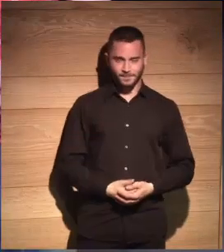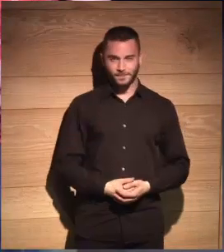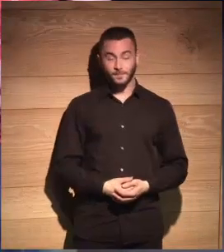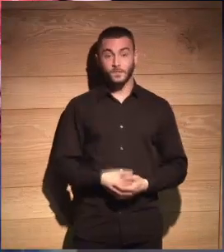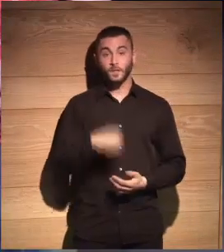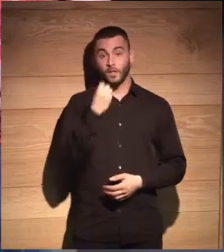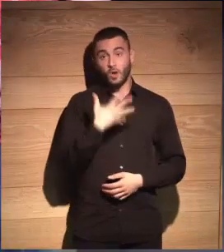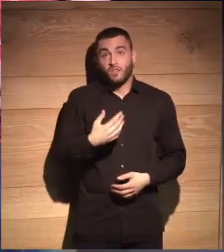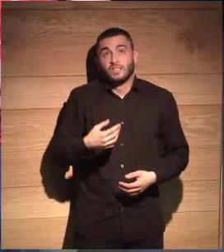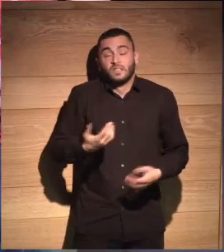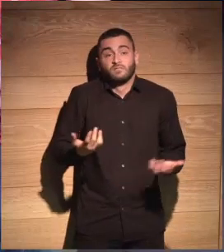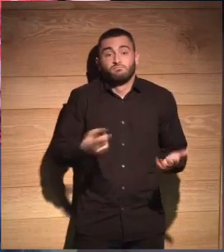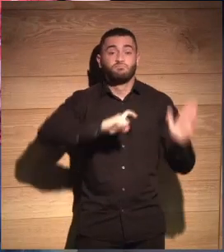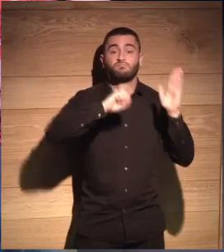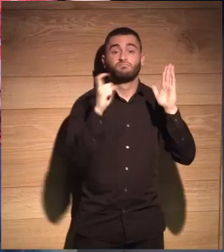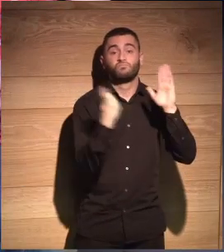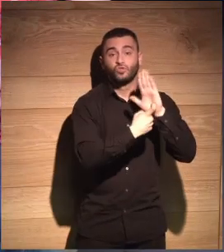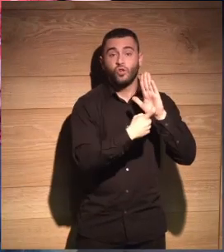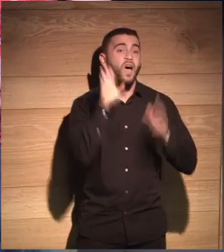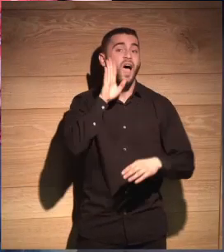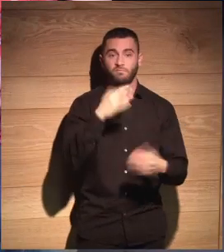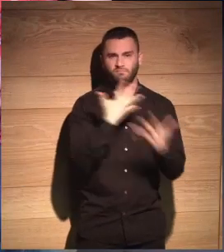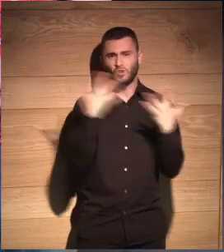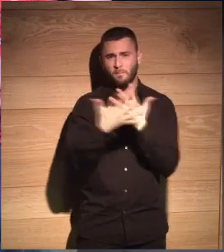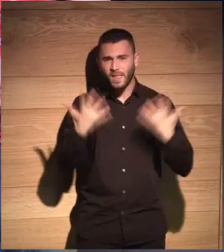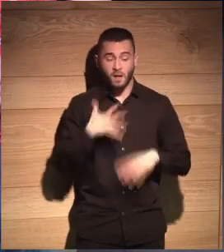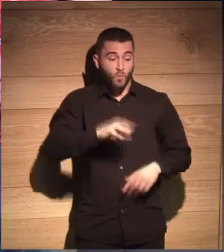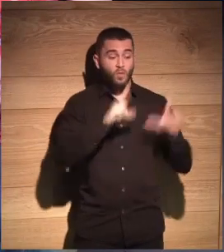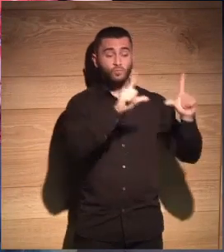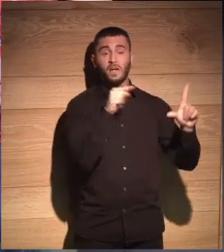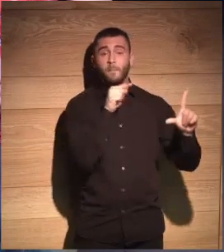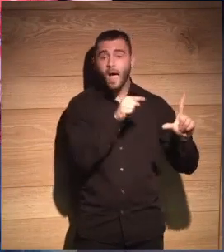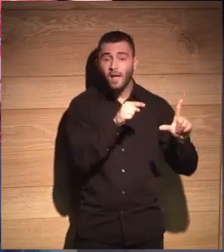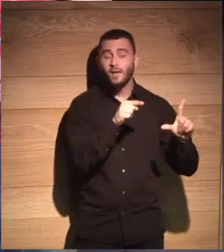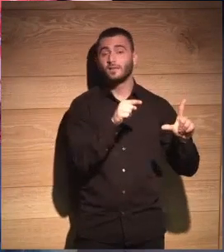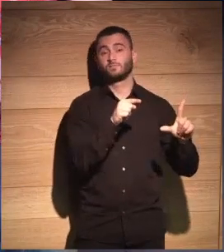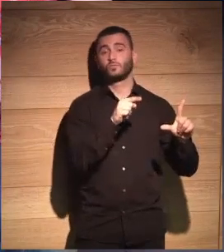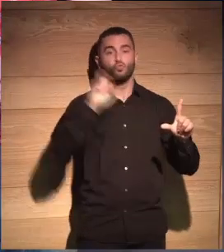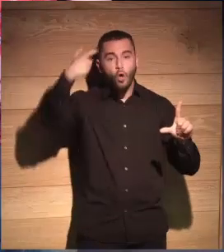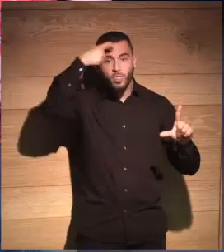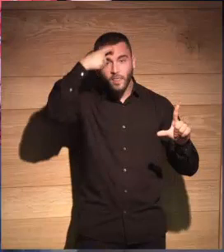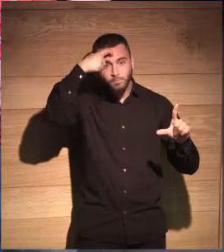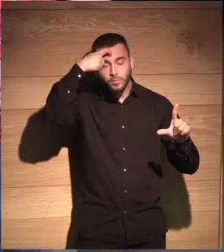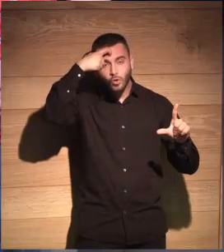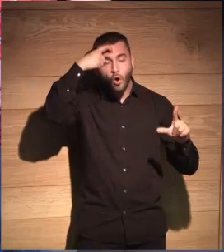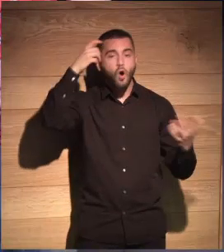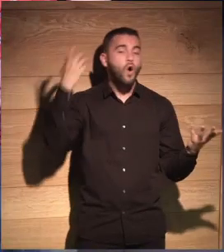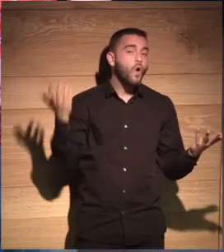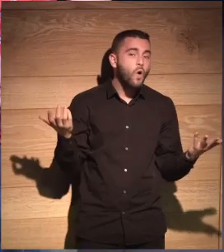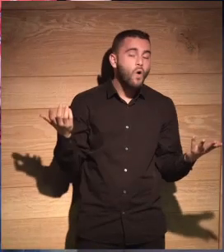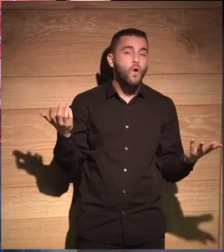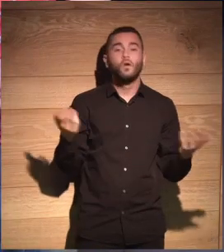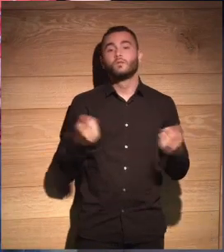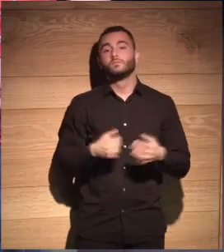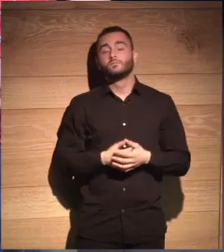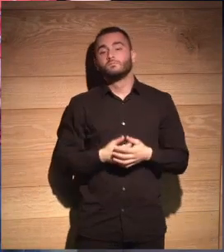es un poco una mezcla de todo lo que estabas diciendo. A veces es una imagen, a veces es un concepto,